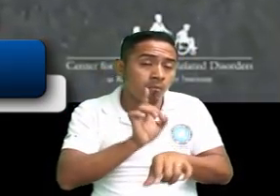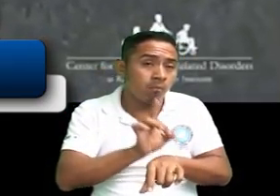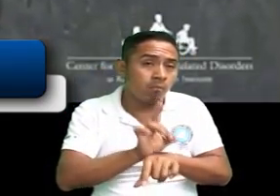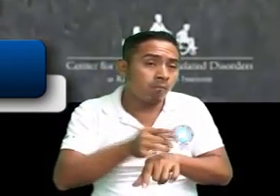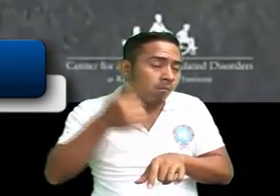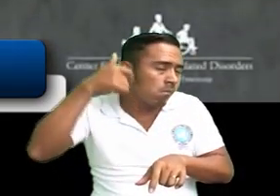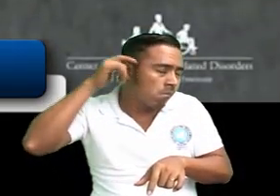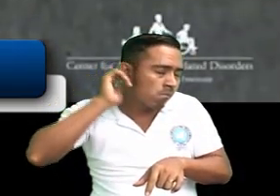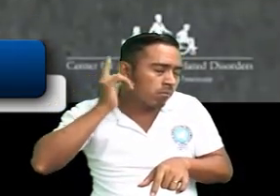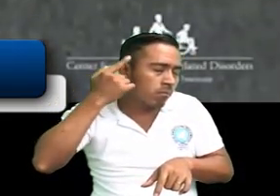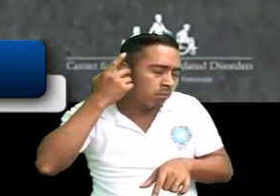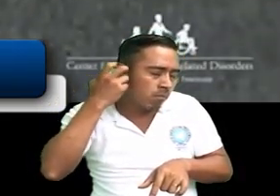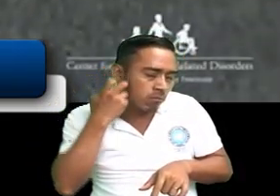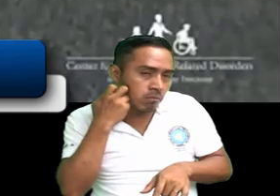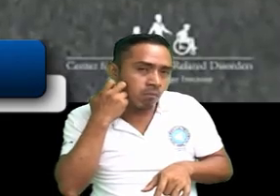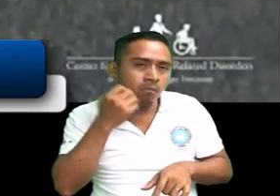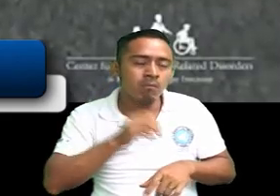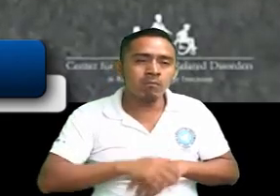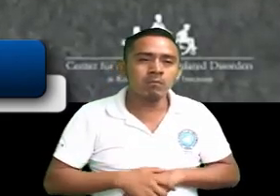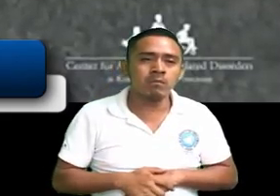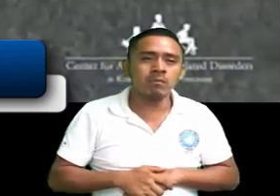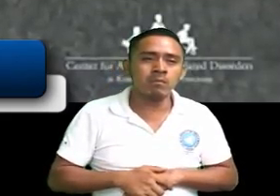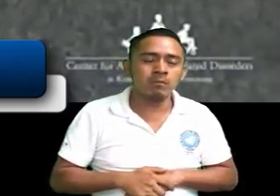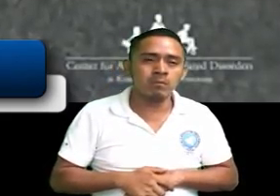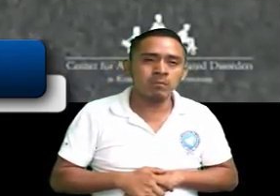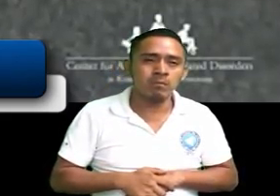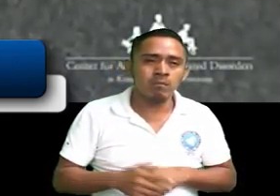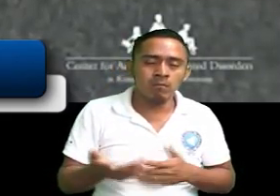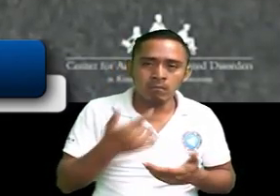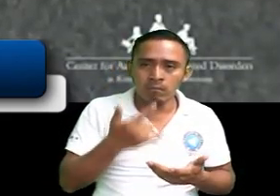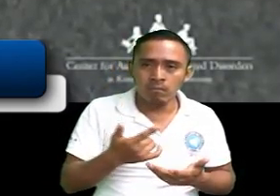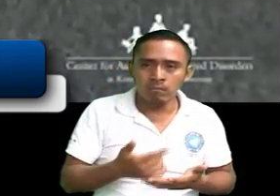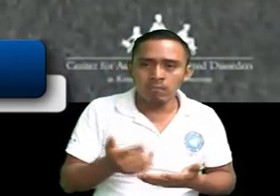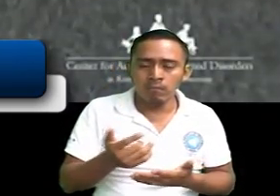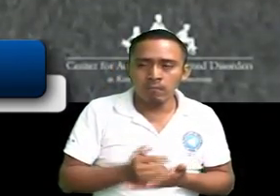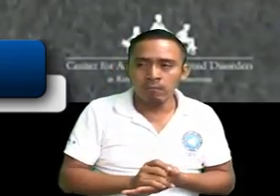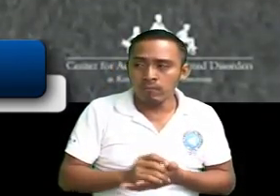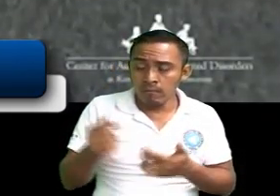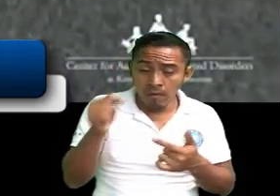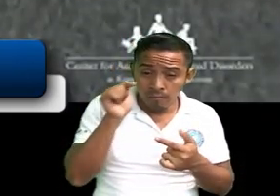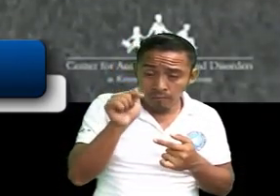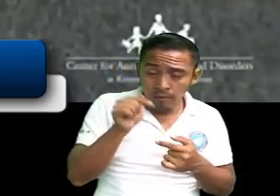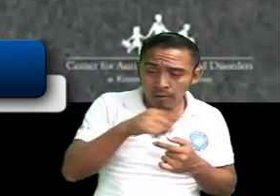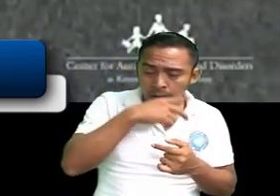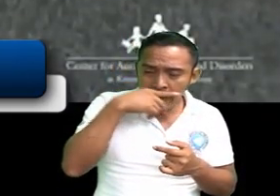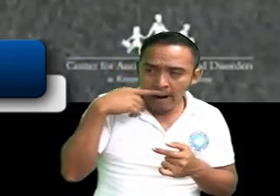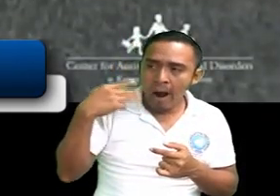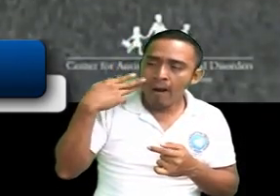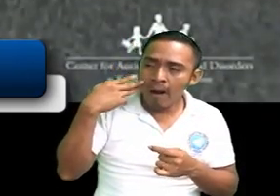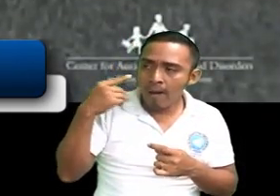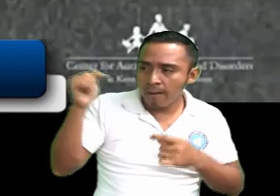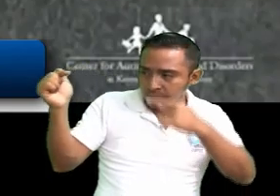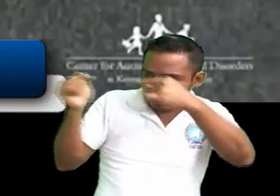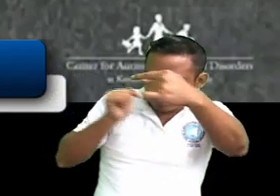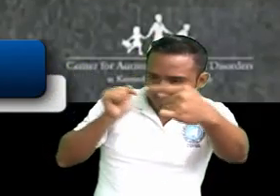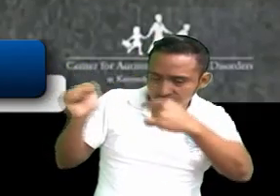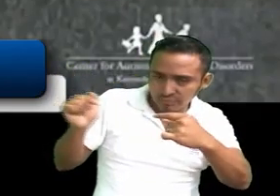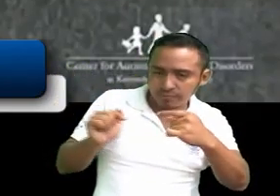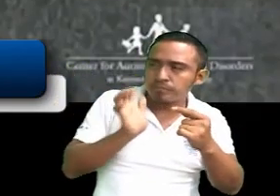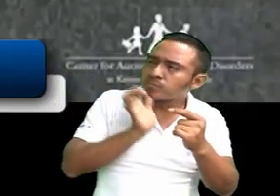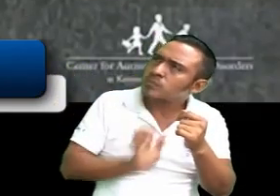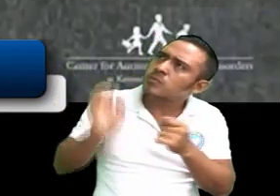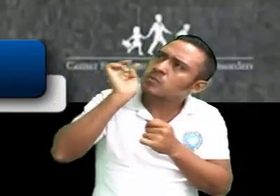yo tengo que bajárselo. Posteriormente viene el niño y le vuelve a subir el volumen. Entonces ahí es donde hay problemas auditivos en el niño y hay